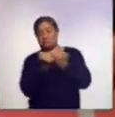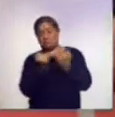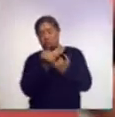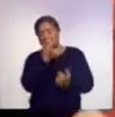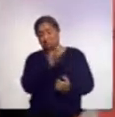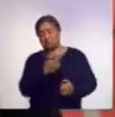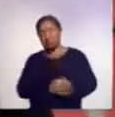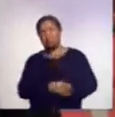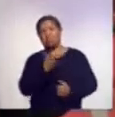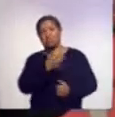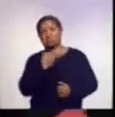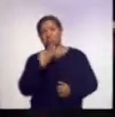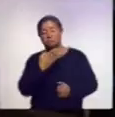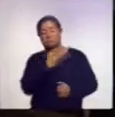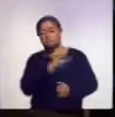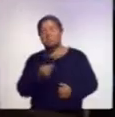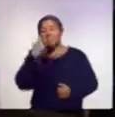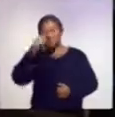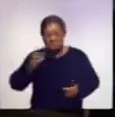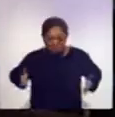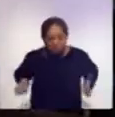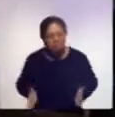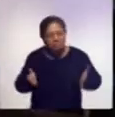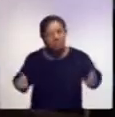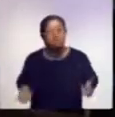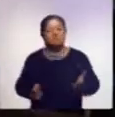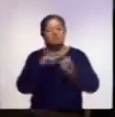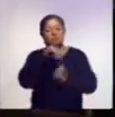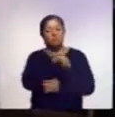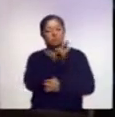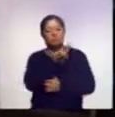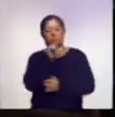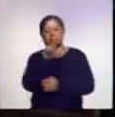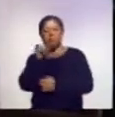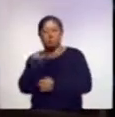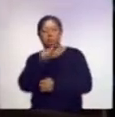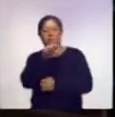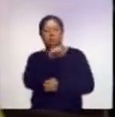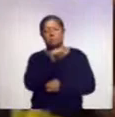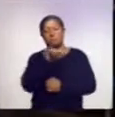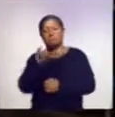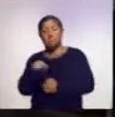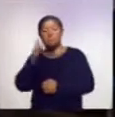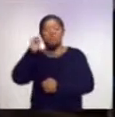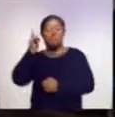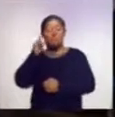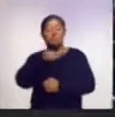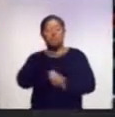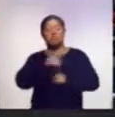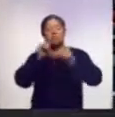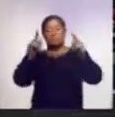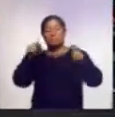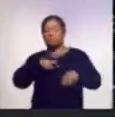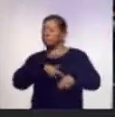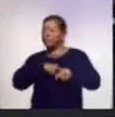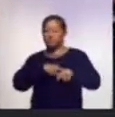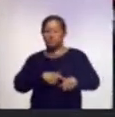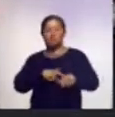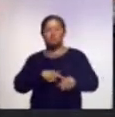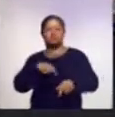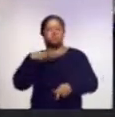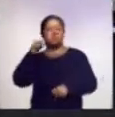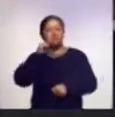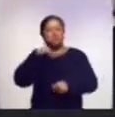una plataforma para impulsar el Muay Thai. Se espera que este campeonato en Tlaxcala se realice de manera permanente. La sede del